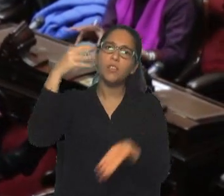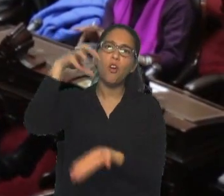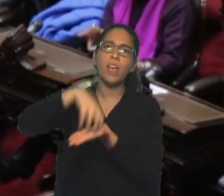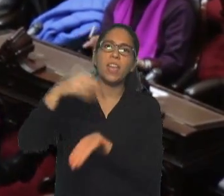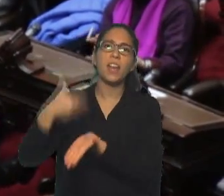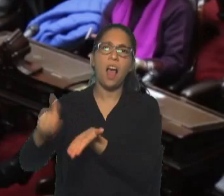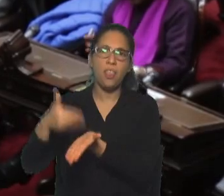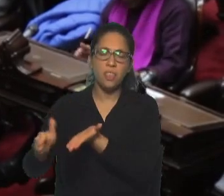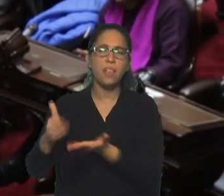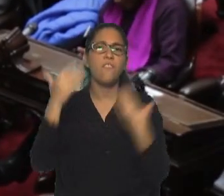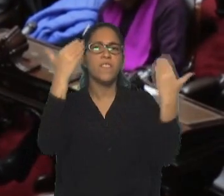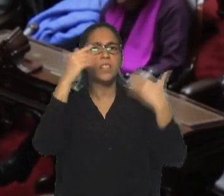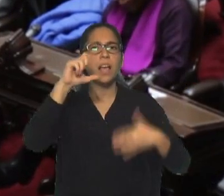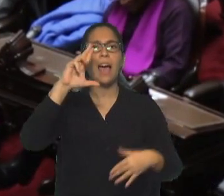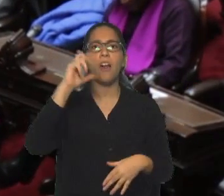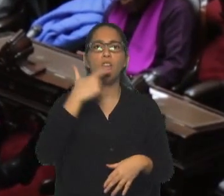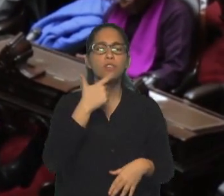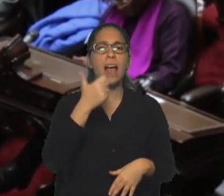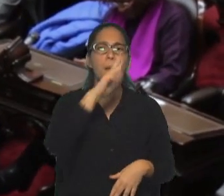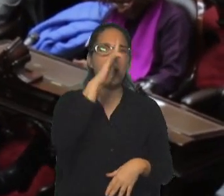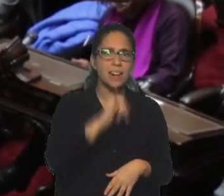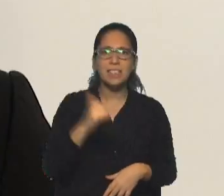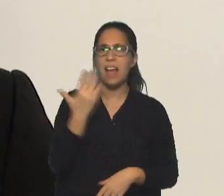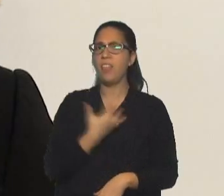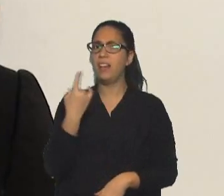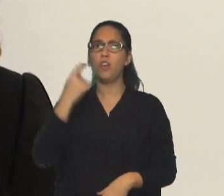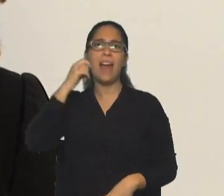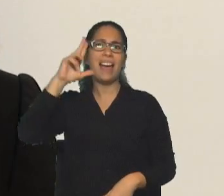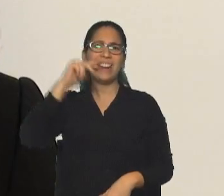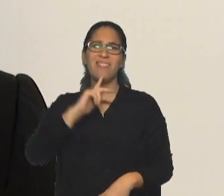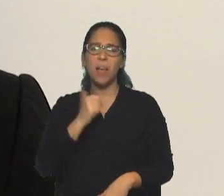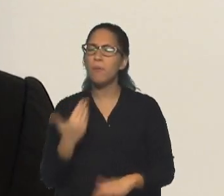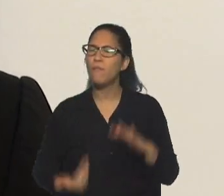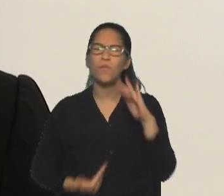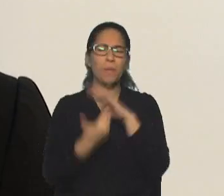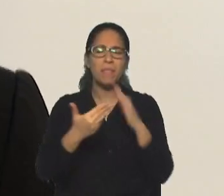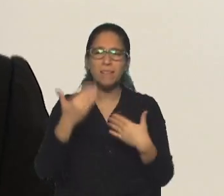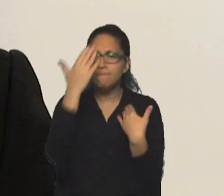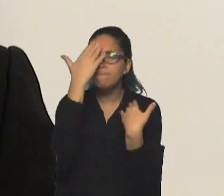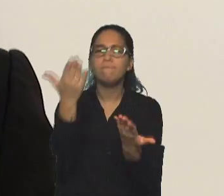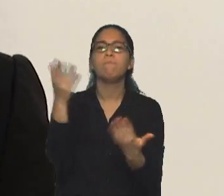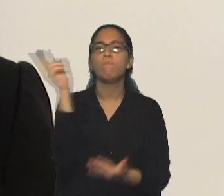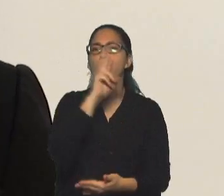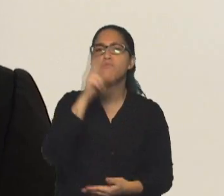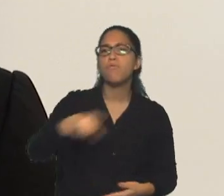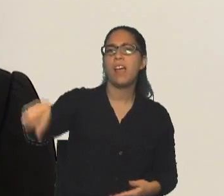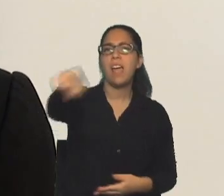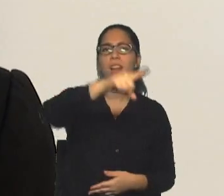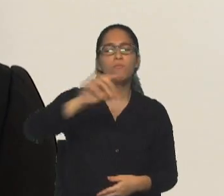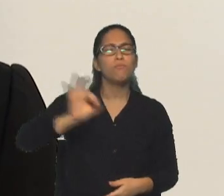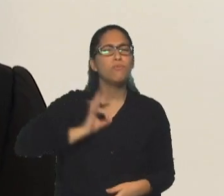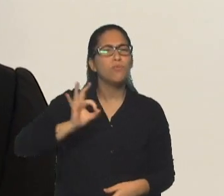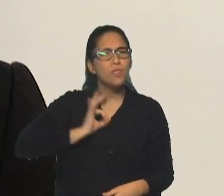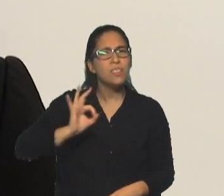Quiero felicitar a Carlos Álvarez agreta su directora pero fundamentalmente saludar a estas es que tienen muchos años de